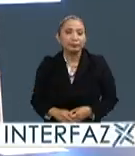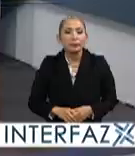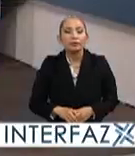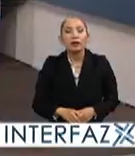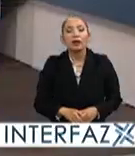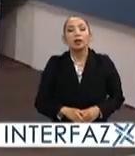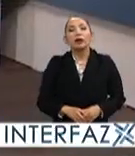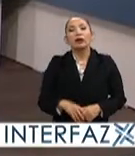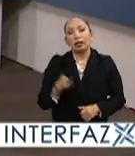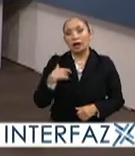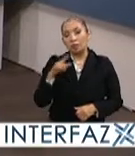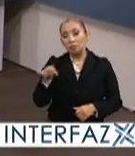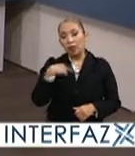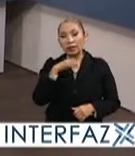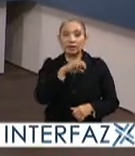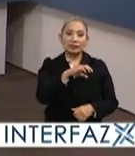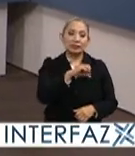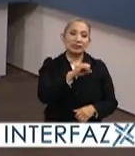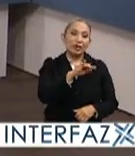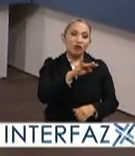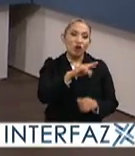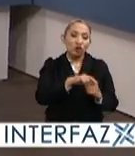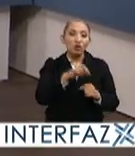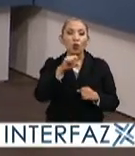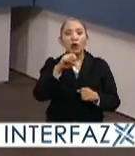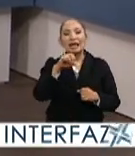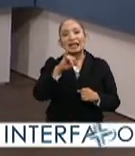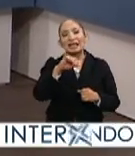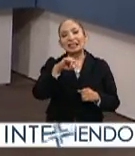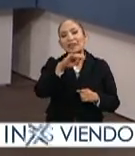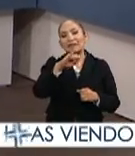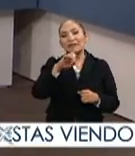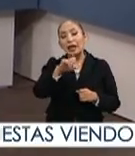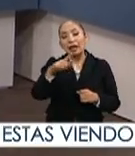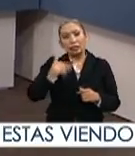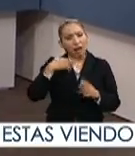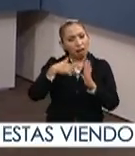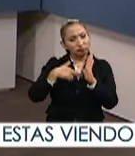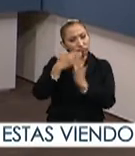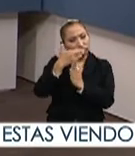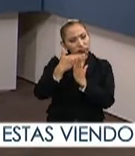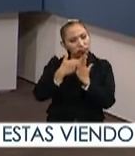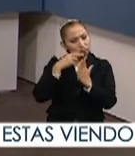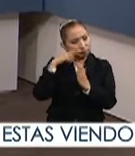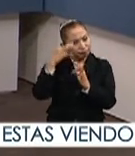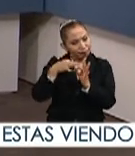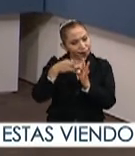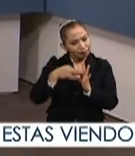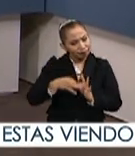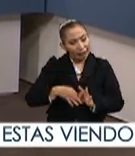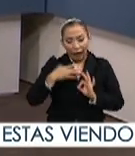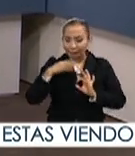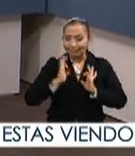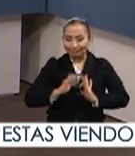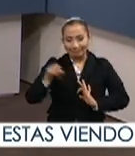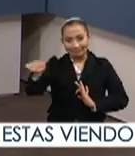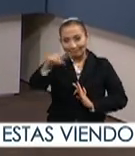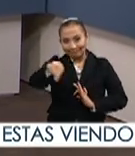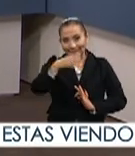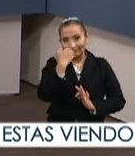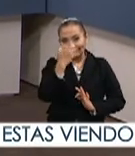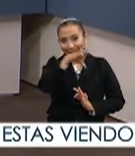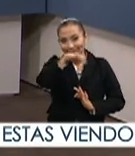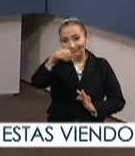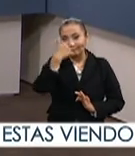incorporadas. Tanto por el CIFRUS o por el INIFED, etcétera, cumplen con todo y entonces sí se tienen la tranquilidad que